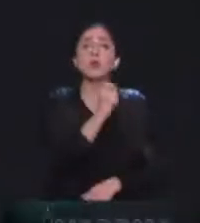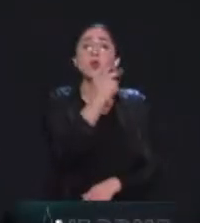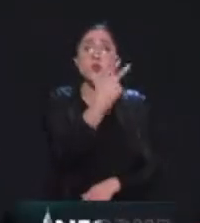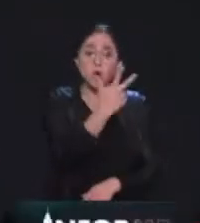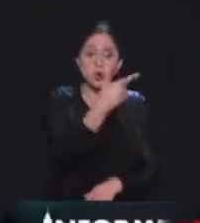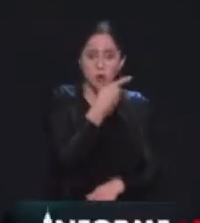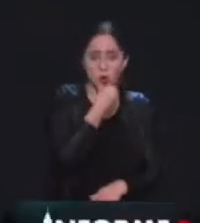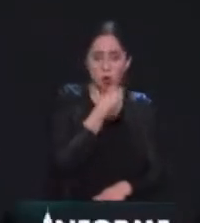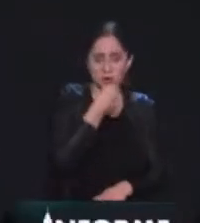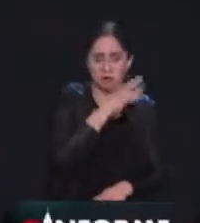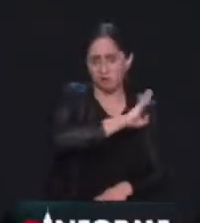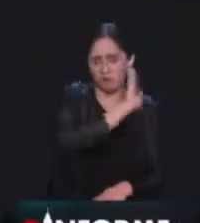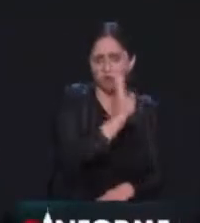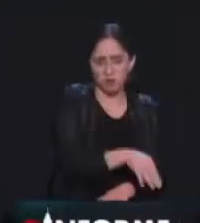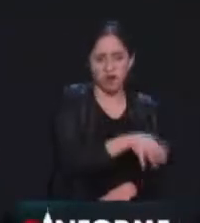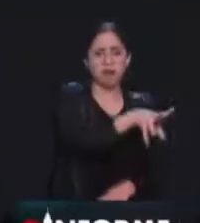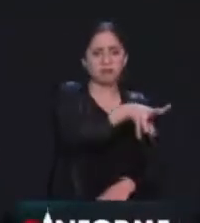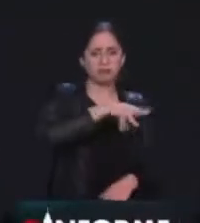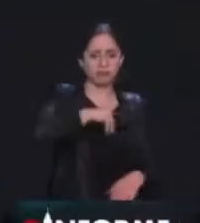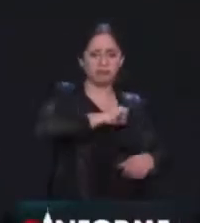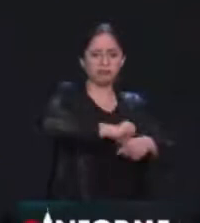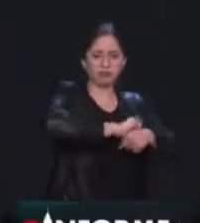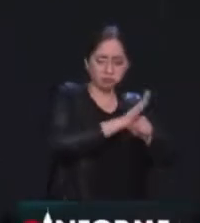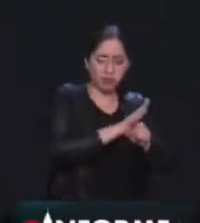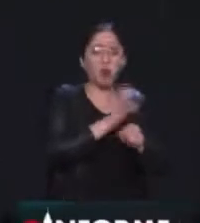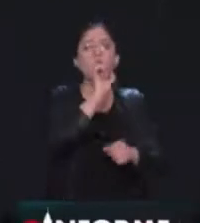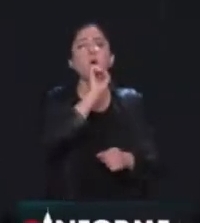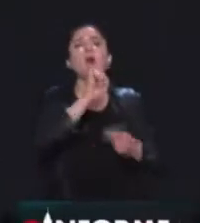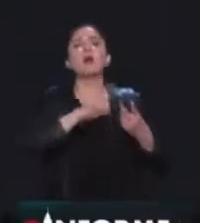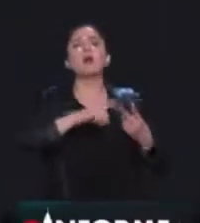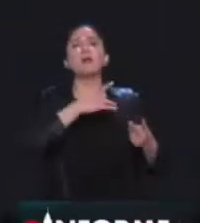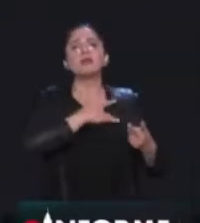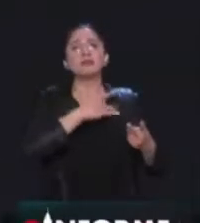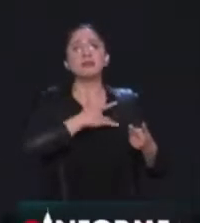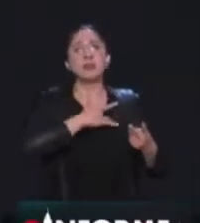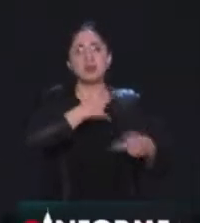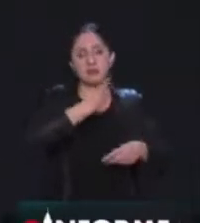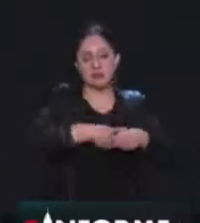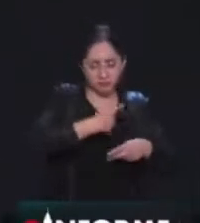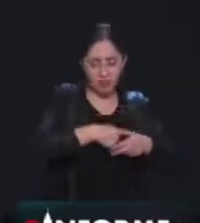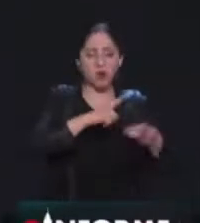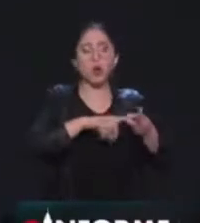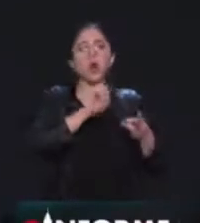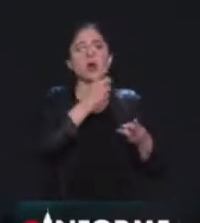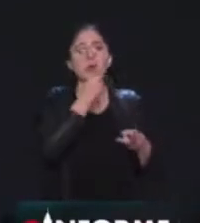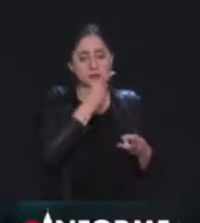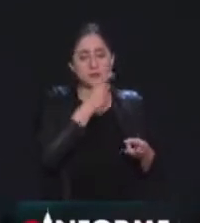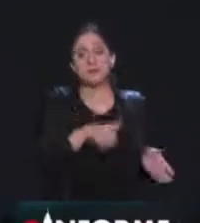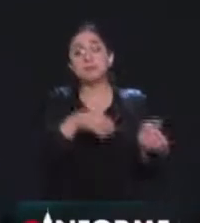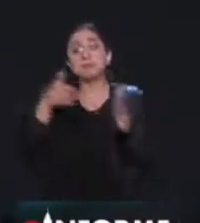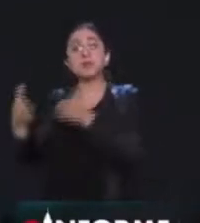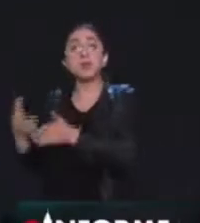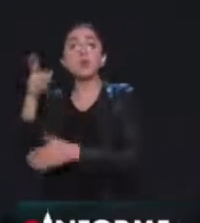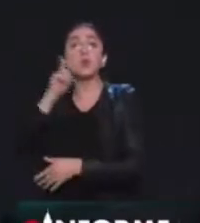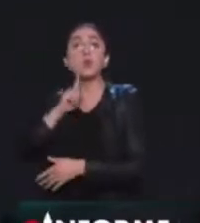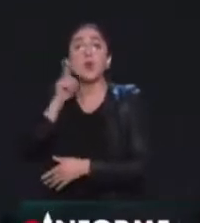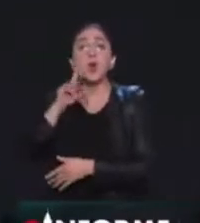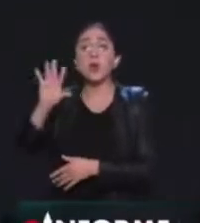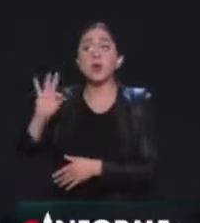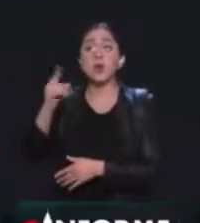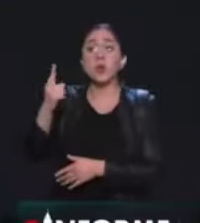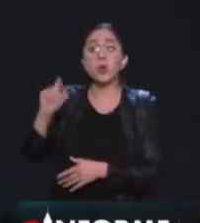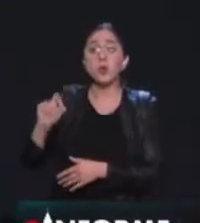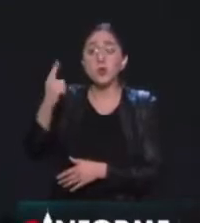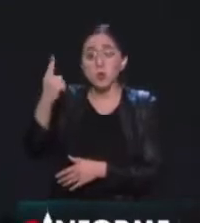fueron hombres que fallecieron por COVID-19, enfermedades del corazón y diabetes mellitus, y 41.1% mujeres con enfermedades del